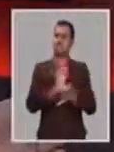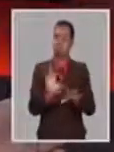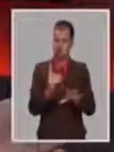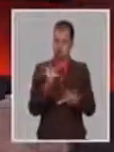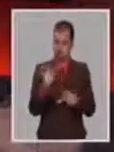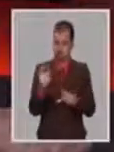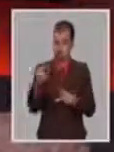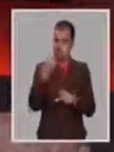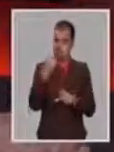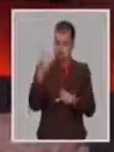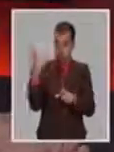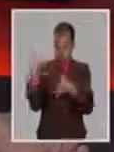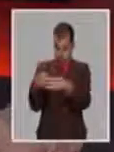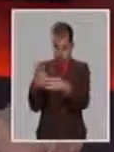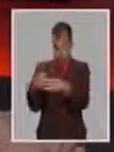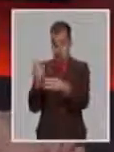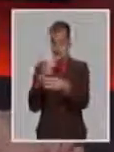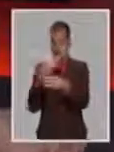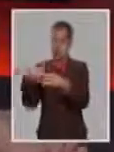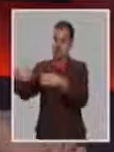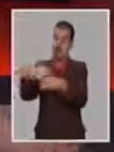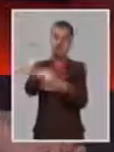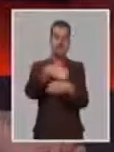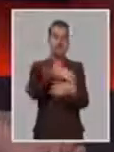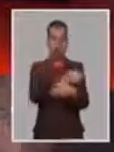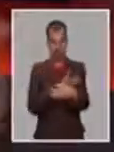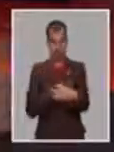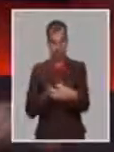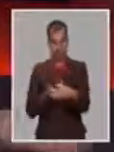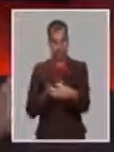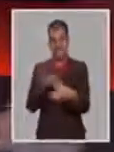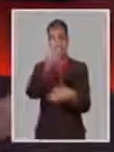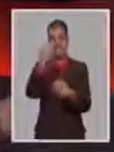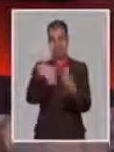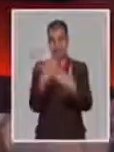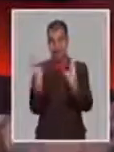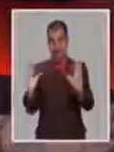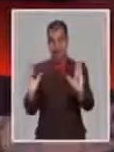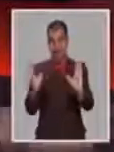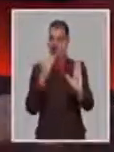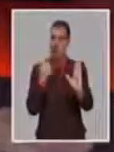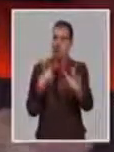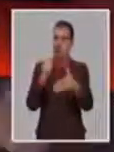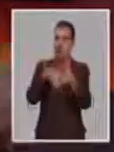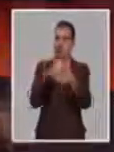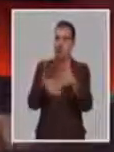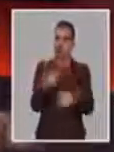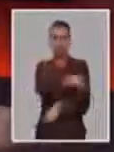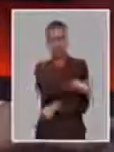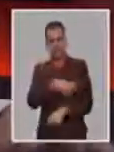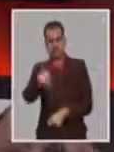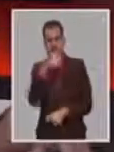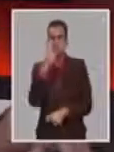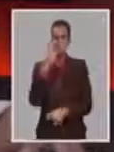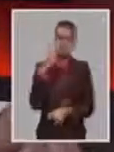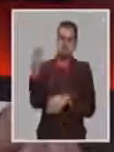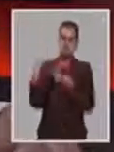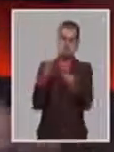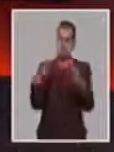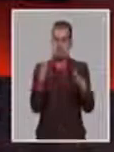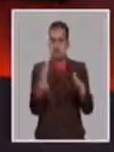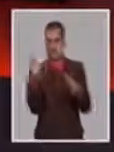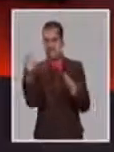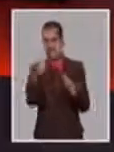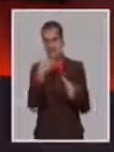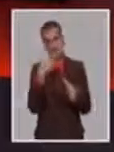alcanzar 44.000 sujetos en 30 días representa un reto en términos de cómo puede organizarse la población en estas condiciones para